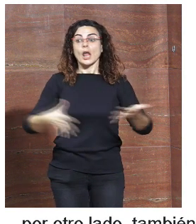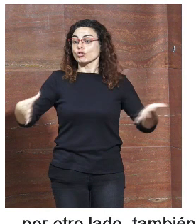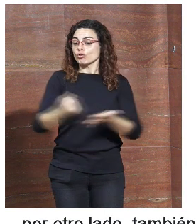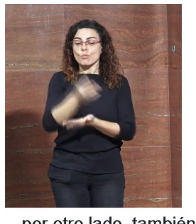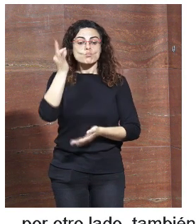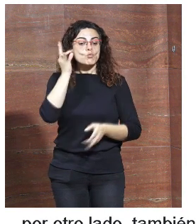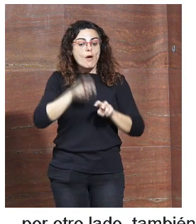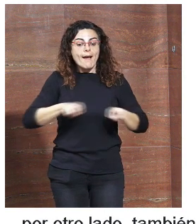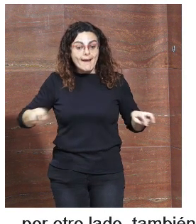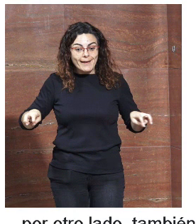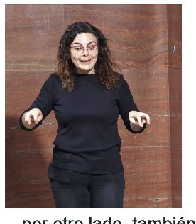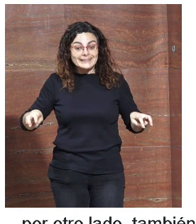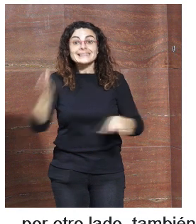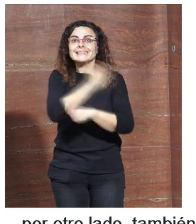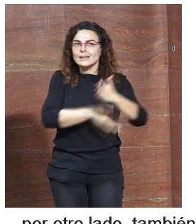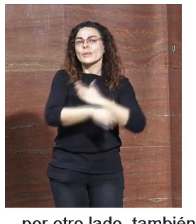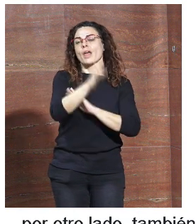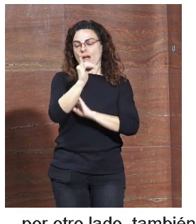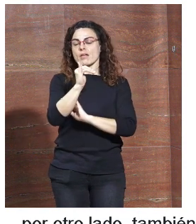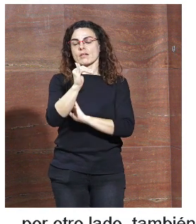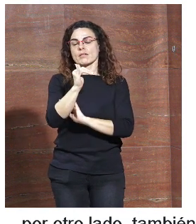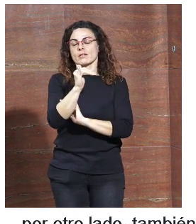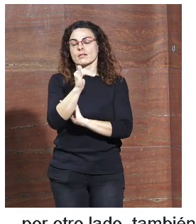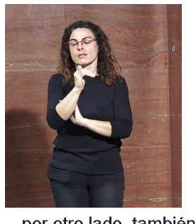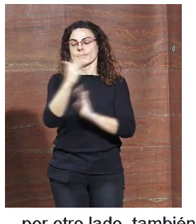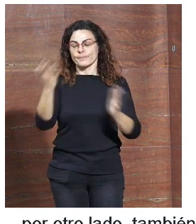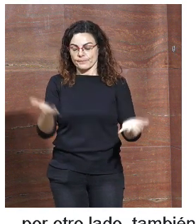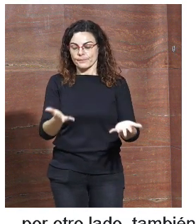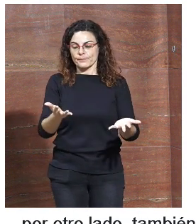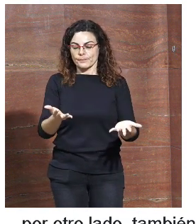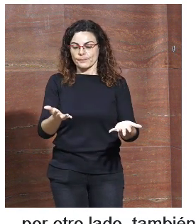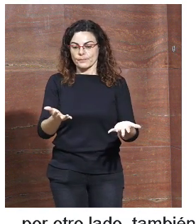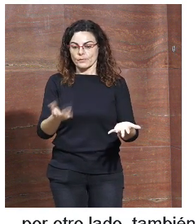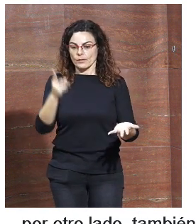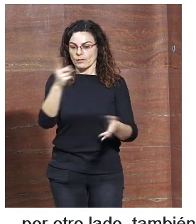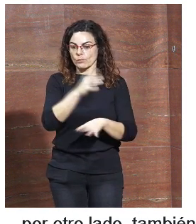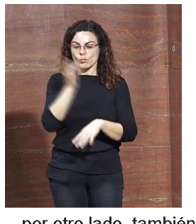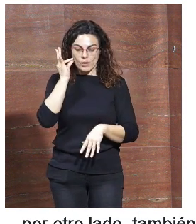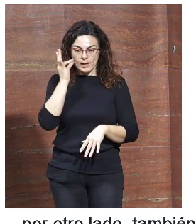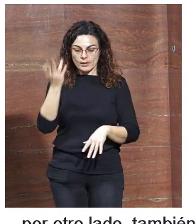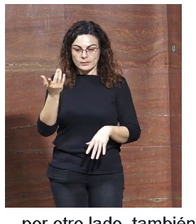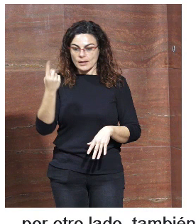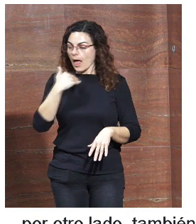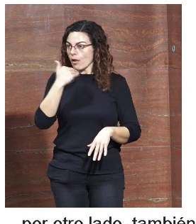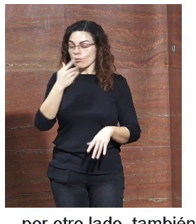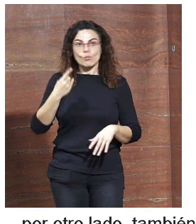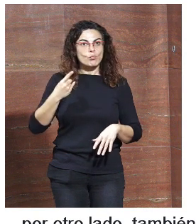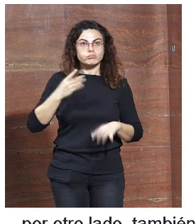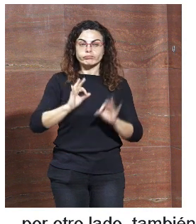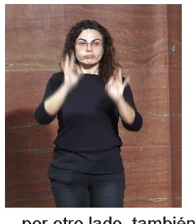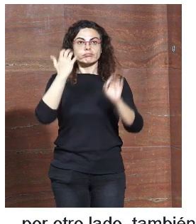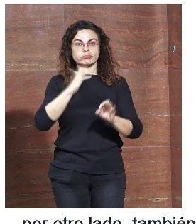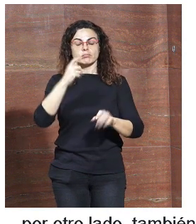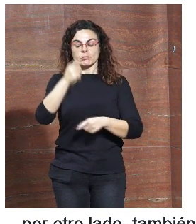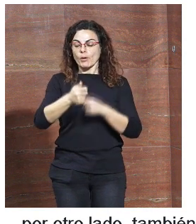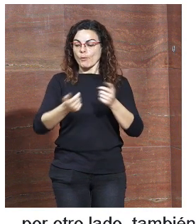mujeres con discapacidad, ¿no? No paralímpicas, por decirlo de alguna manera, ¿no?, sino que se habían ido introduciendo poco a